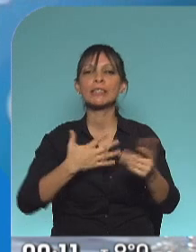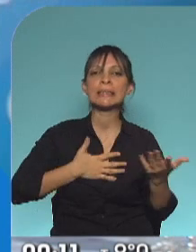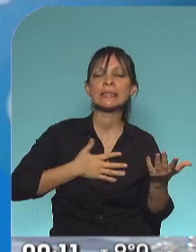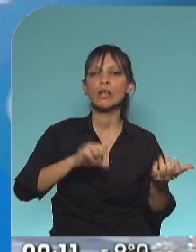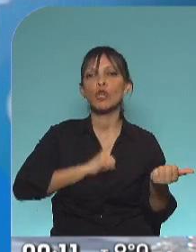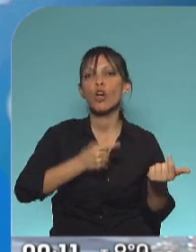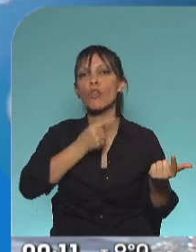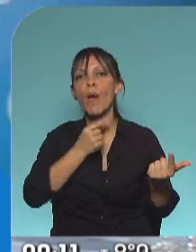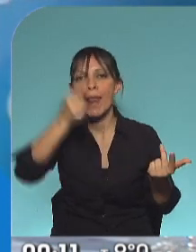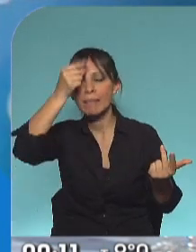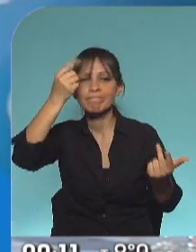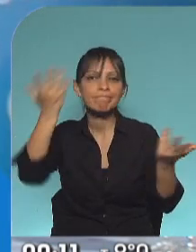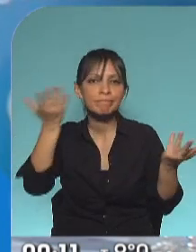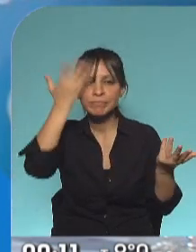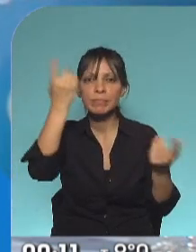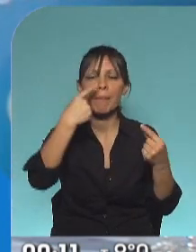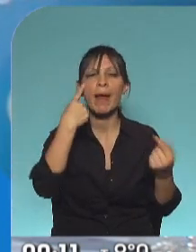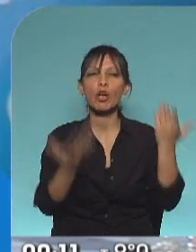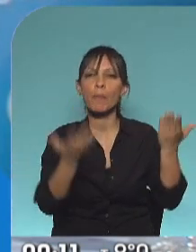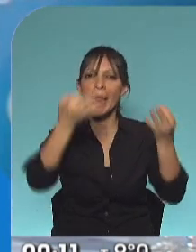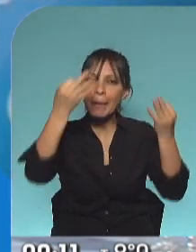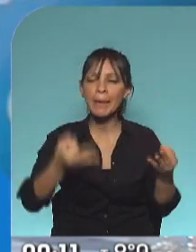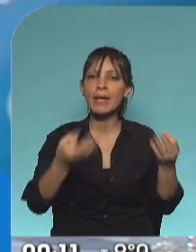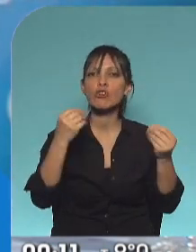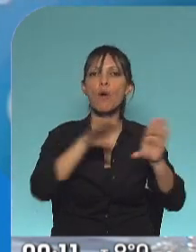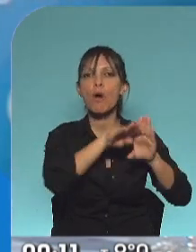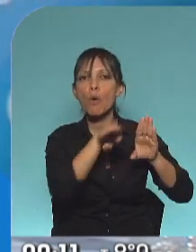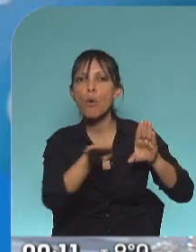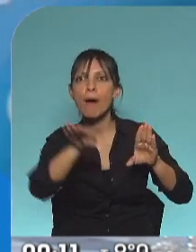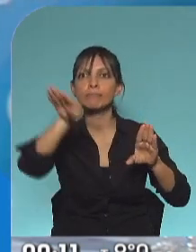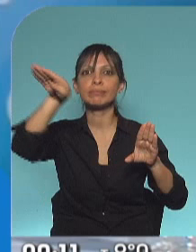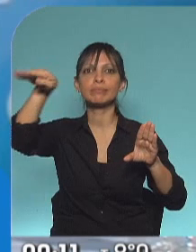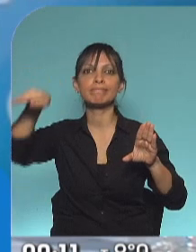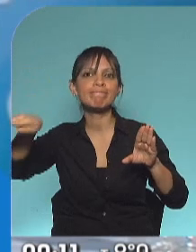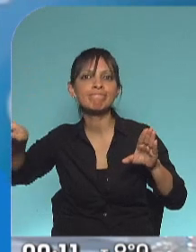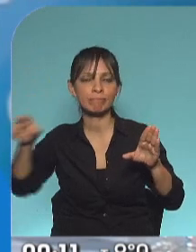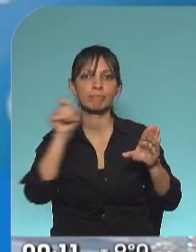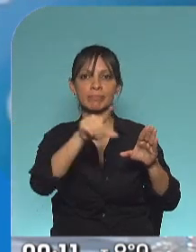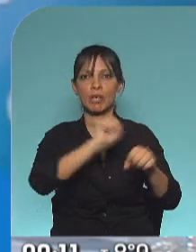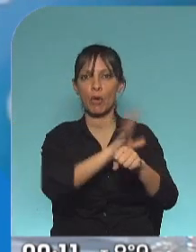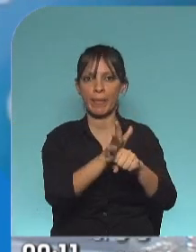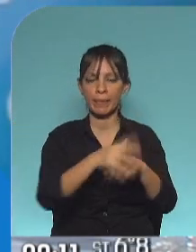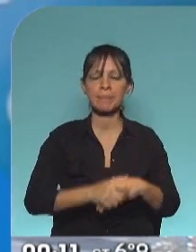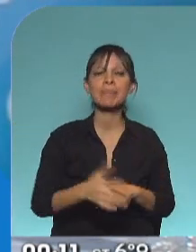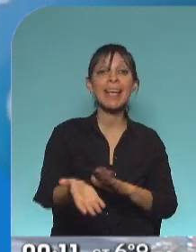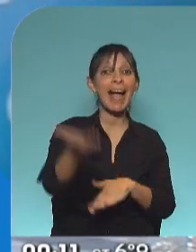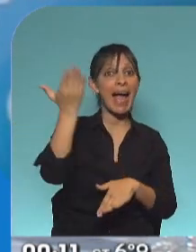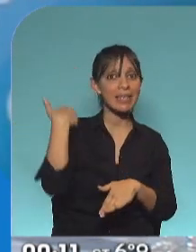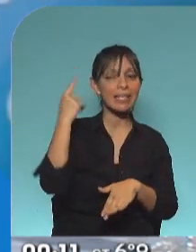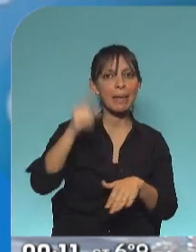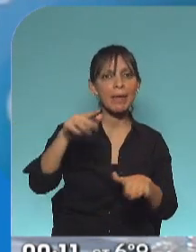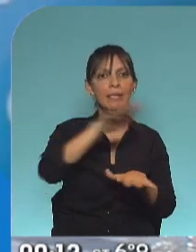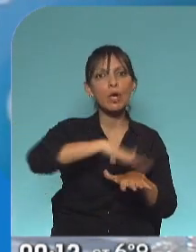tener esa dimensión temporal de la curva de la enfermedad. En el día de ayer también las jurisdicciones